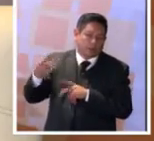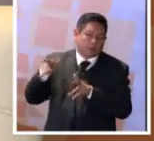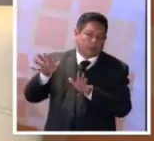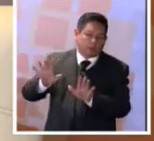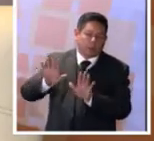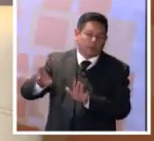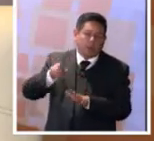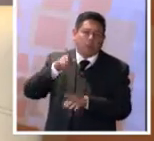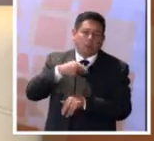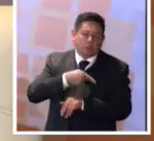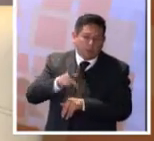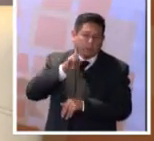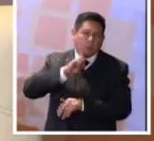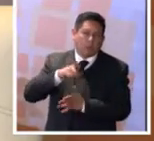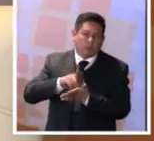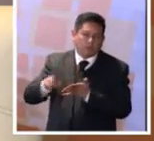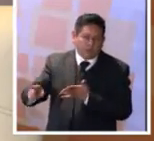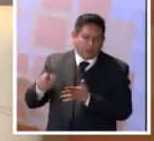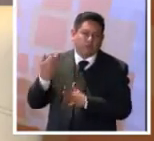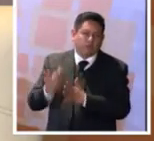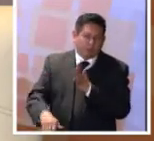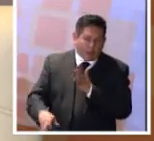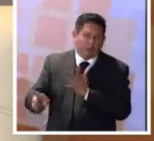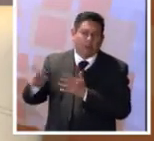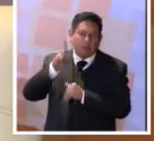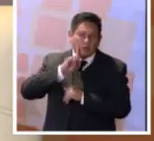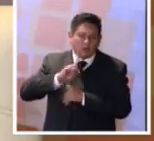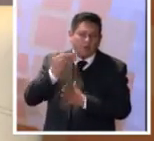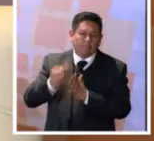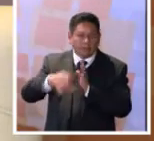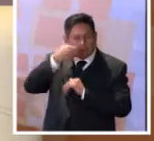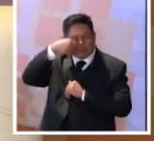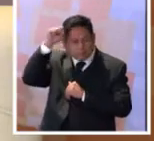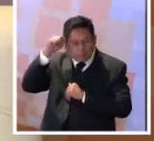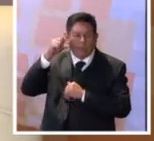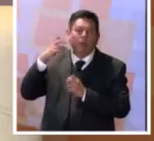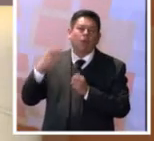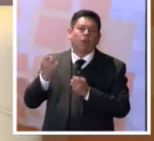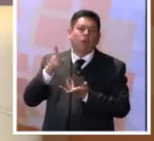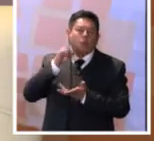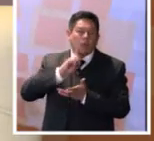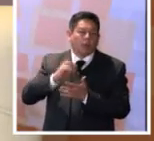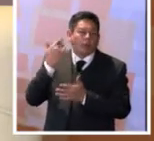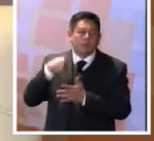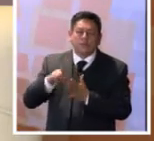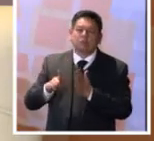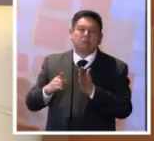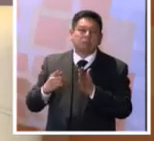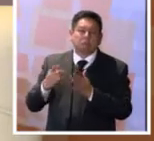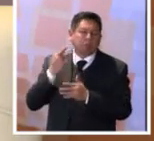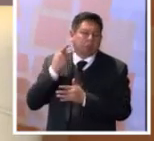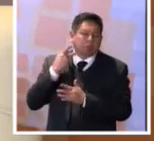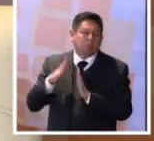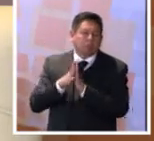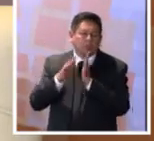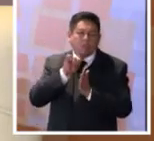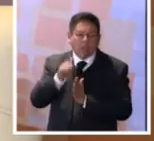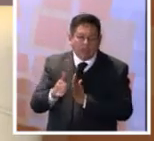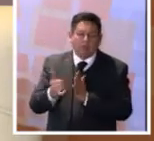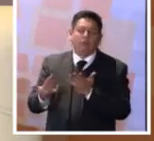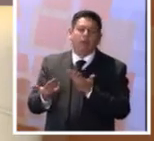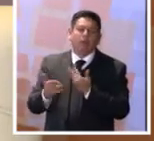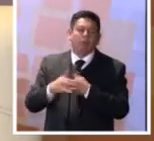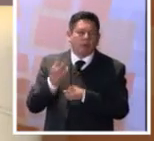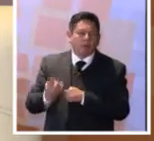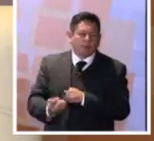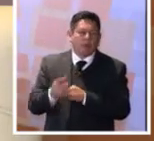los derechos, de las mujeres que nunca han llegado a los cargos de elección popular y que no se preguntan las causas por las que no llegaban a esos cargos de elección popular, o por las que no llegaban